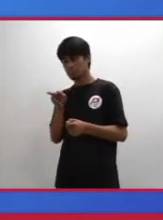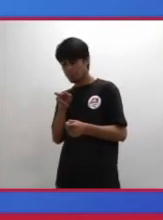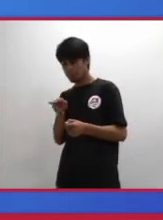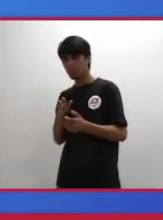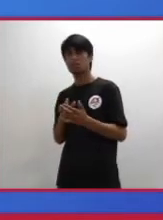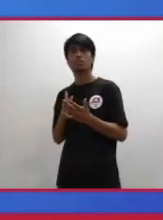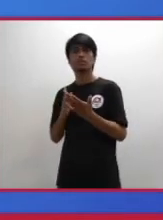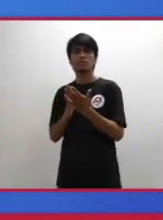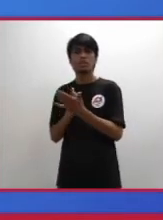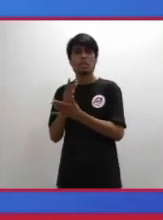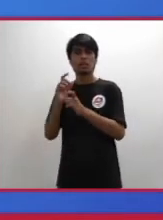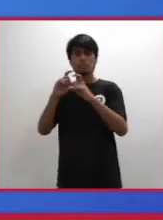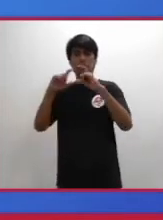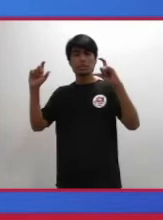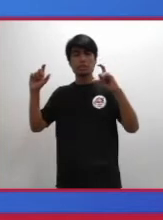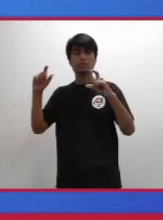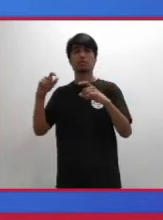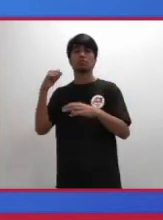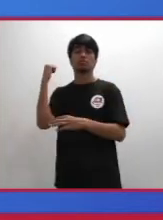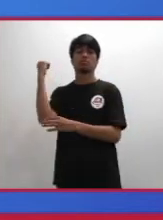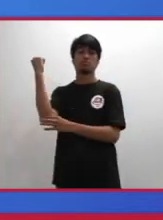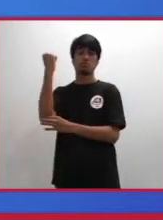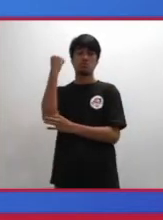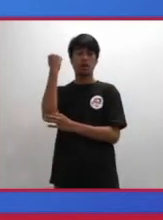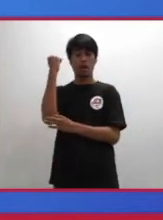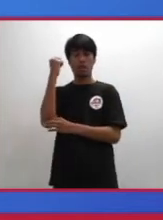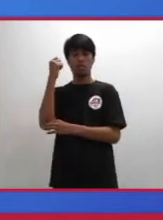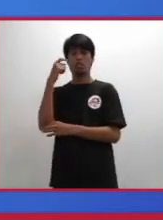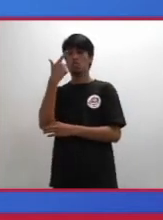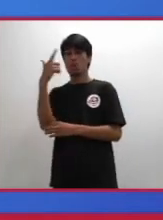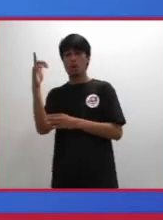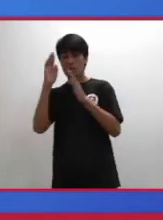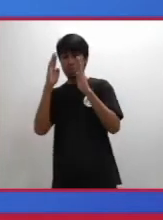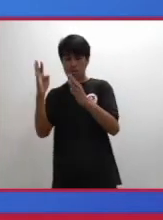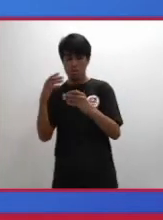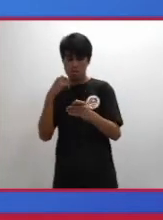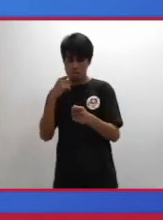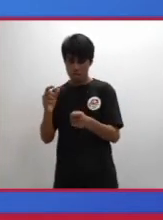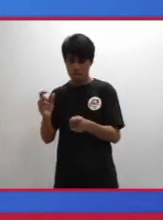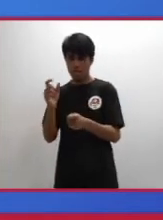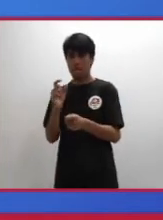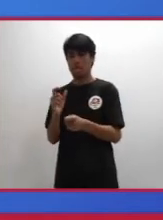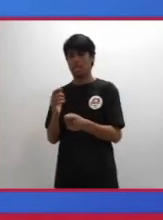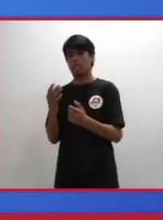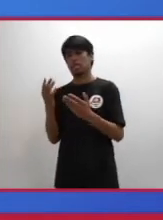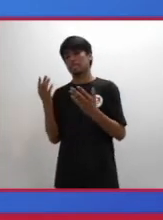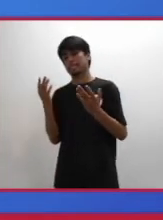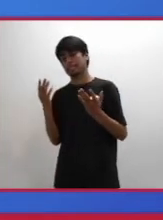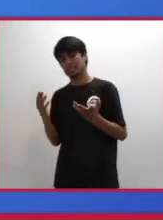de atención de los trabajadores o obreros, ¿verdad? Entonces,